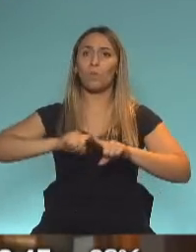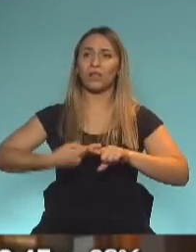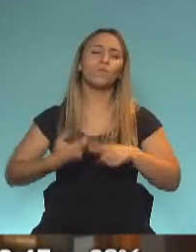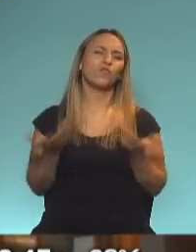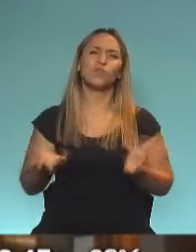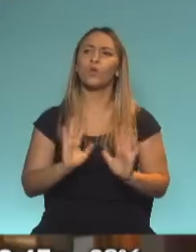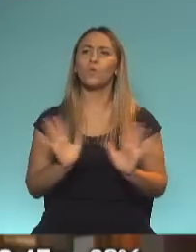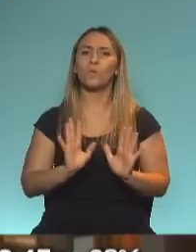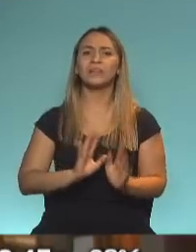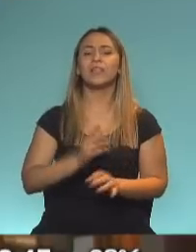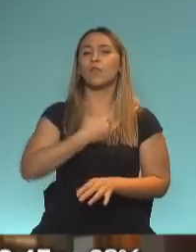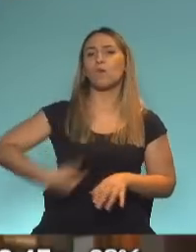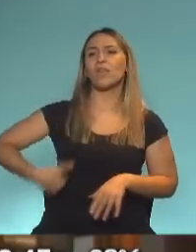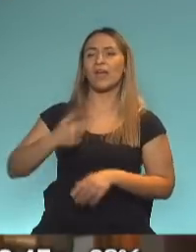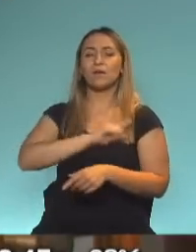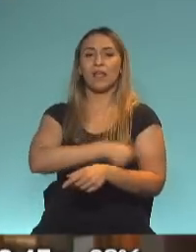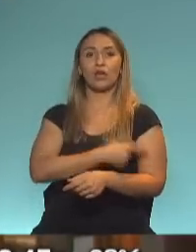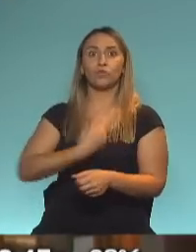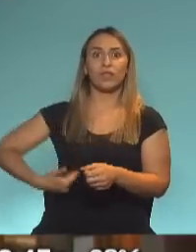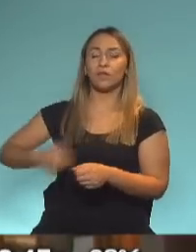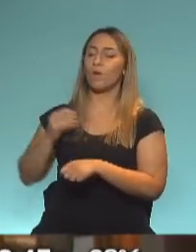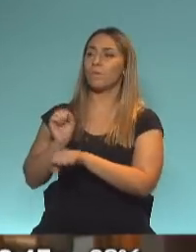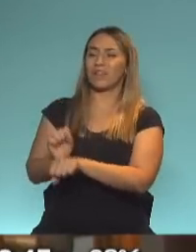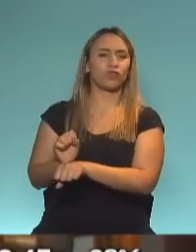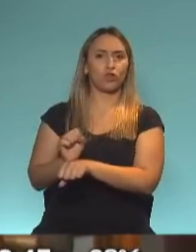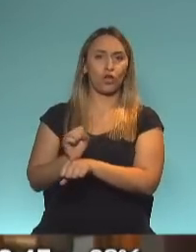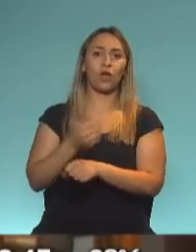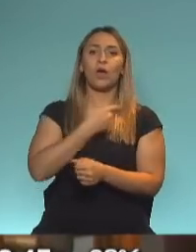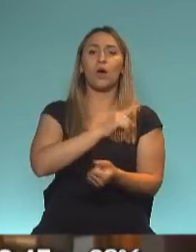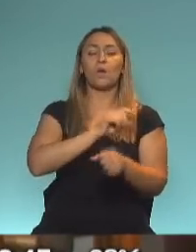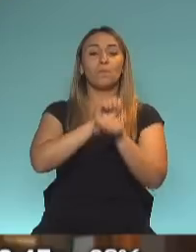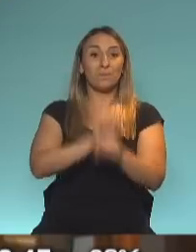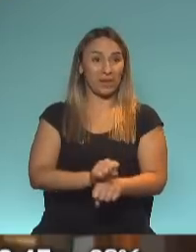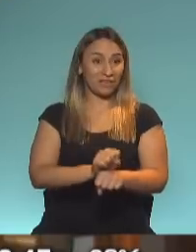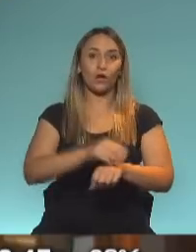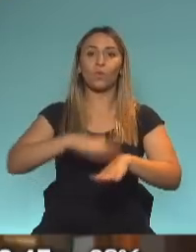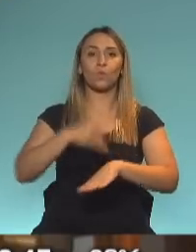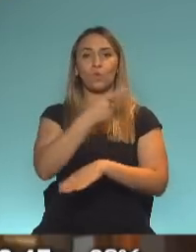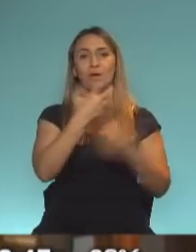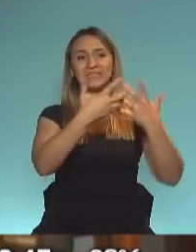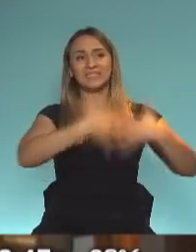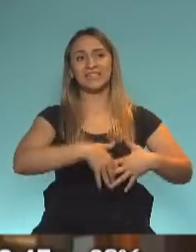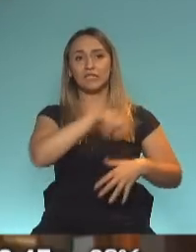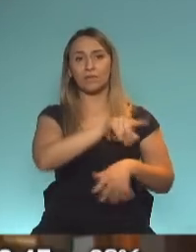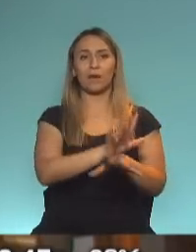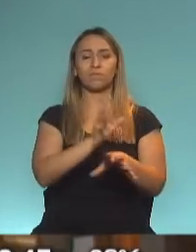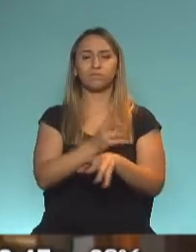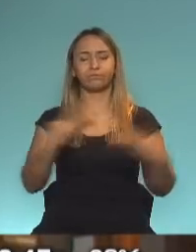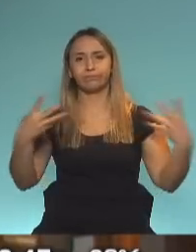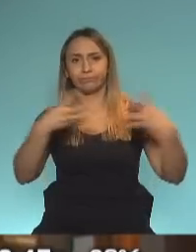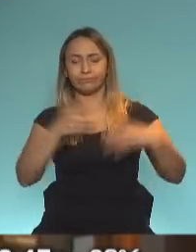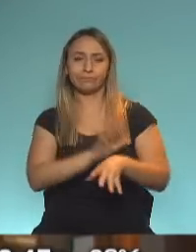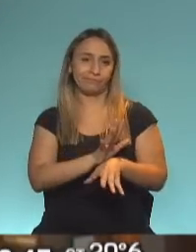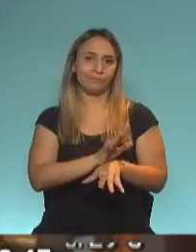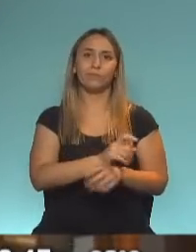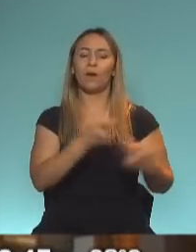presos políticos del Poder Ejecutivo, sino presas y presos políticos de este sistema que es el lawfare, que funciona en la